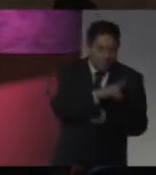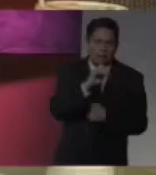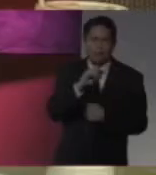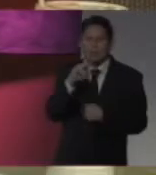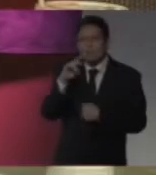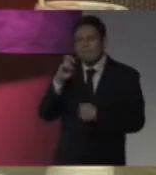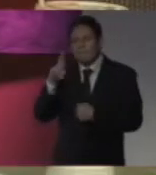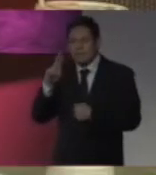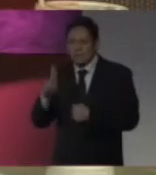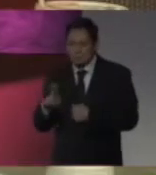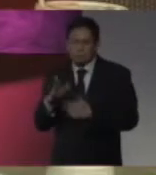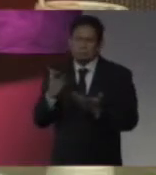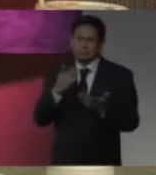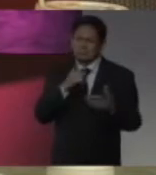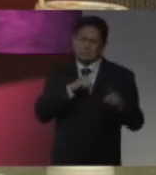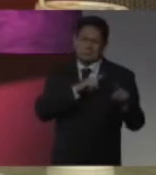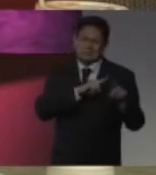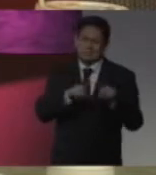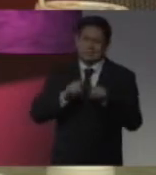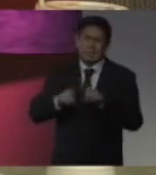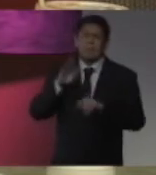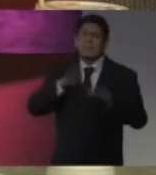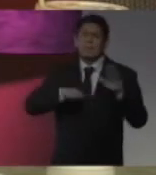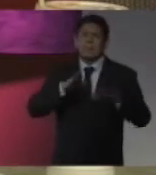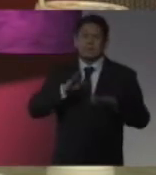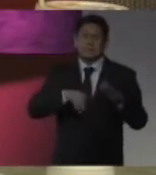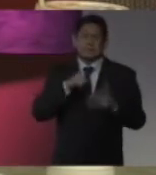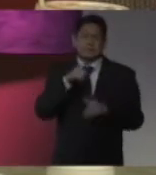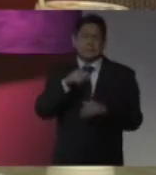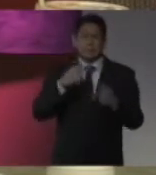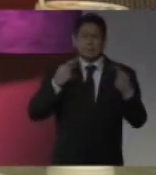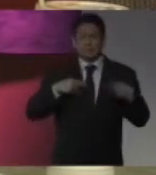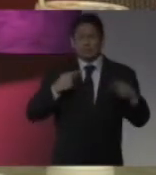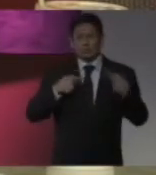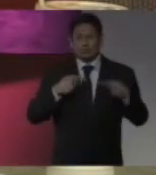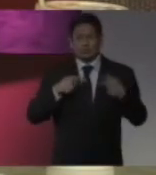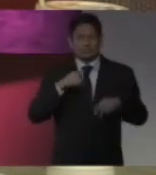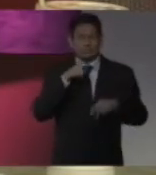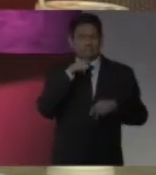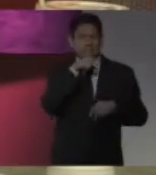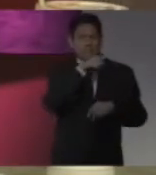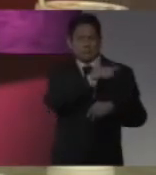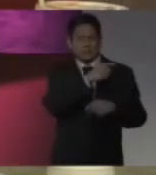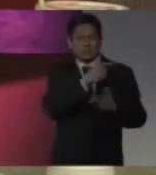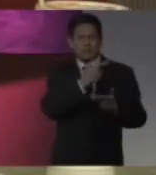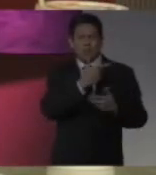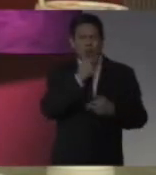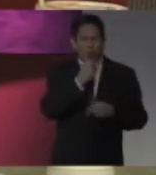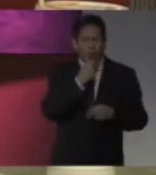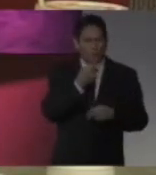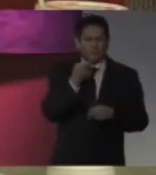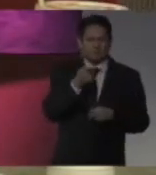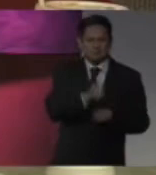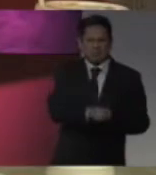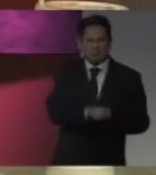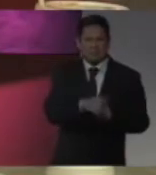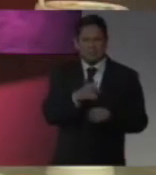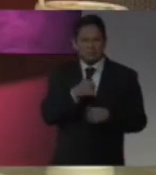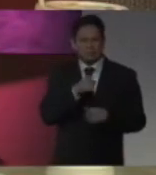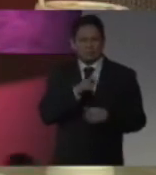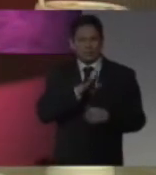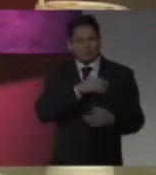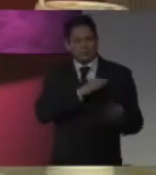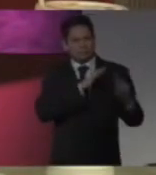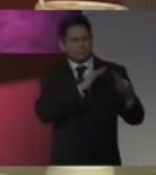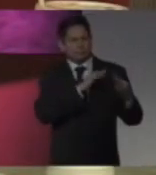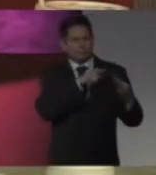peruana, donde parece que fueran, no sé, los padres fundadores del liberalismo, de la república, donde los valores de